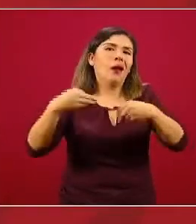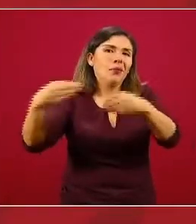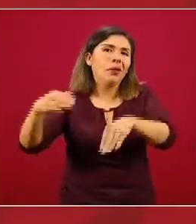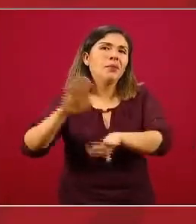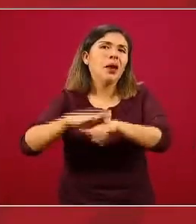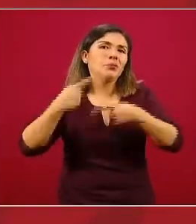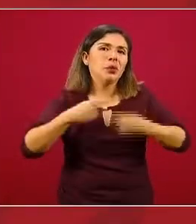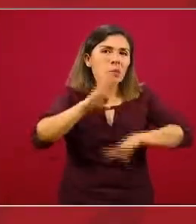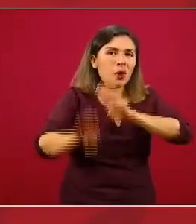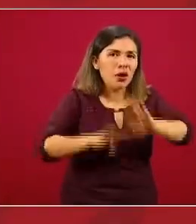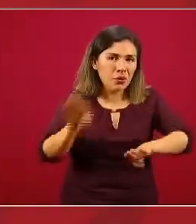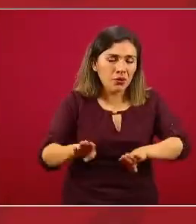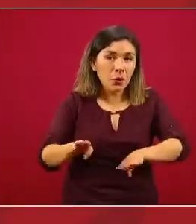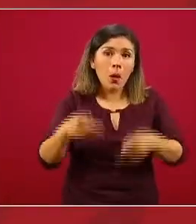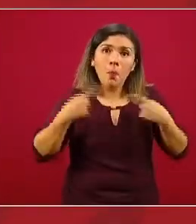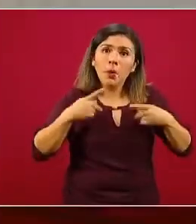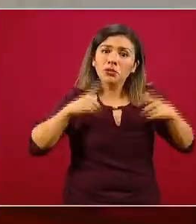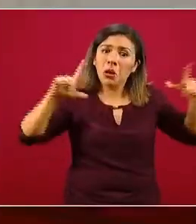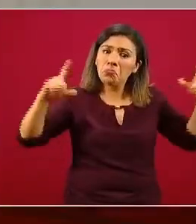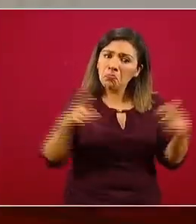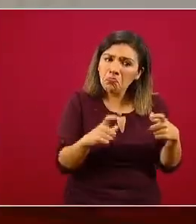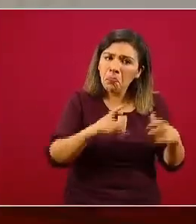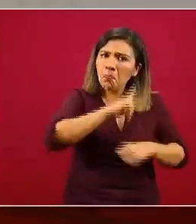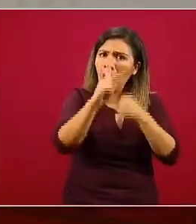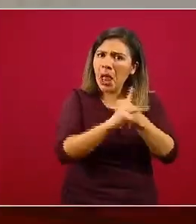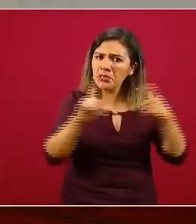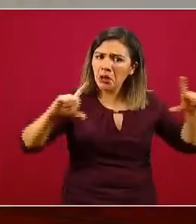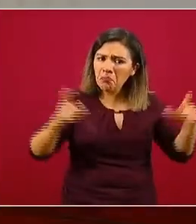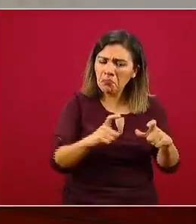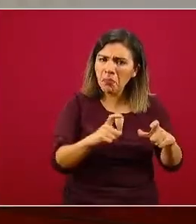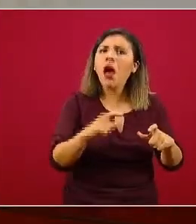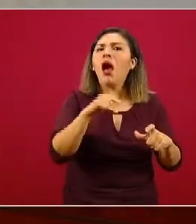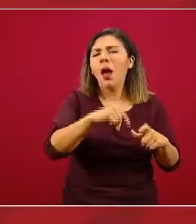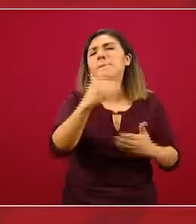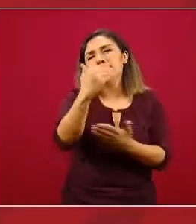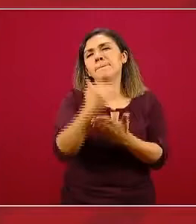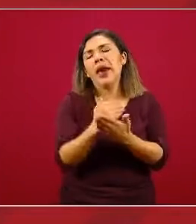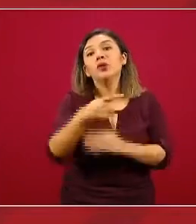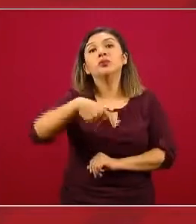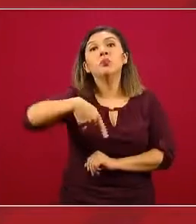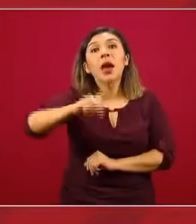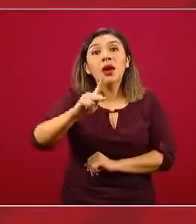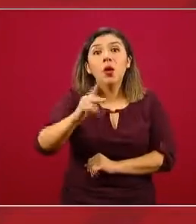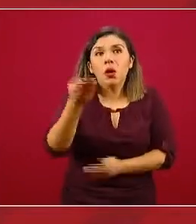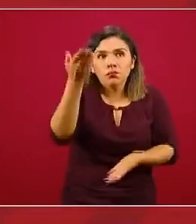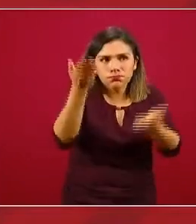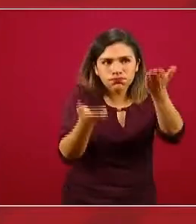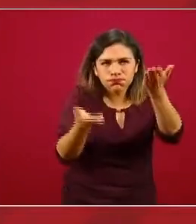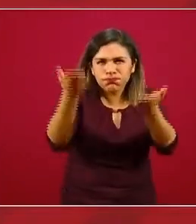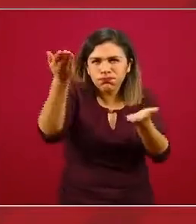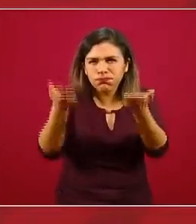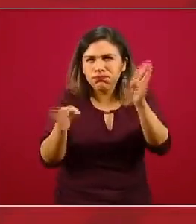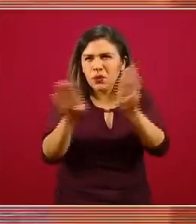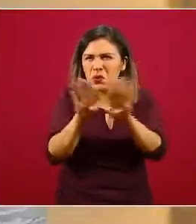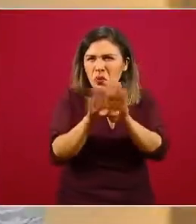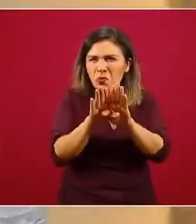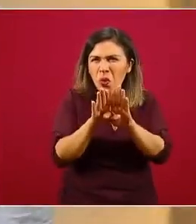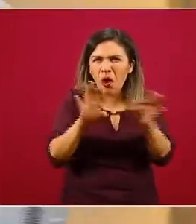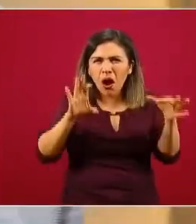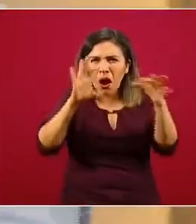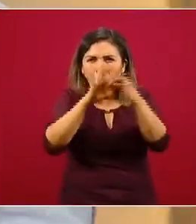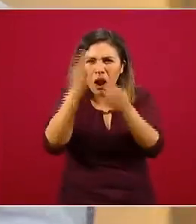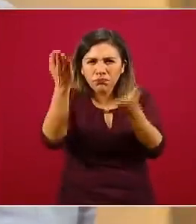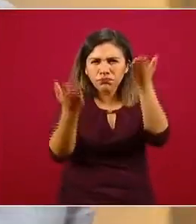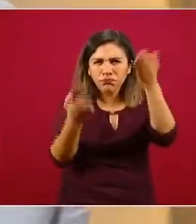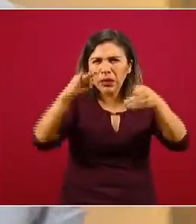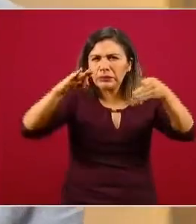muertes. Países con menor población tienen en general menos, pero cuando se compara con una medida comparable, que es